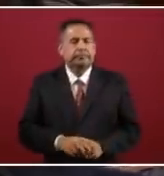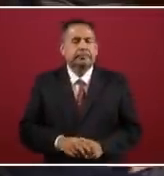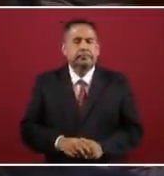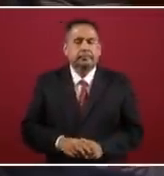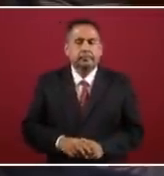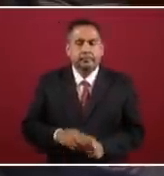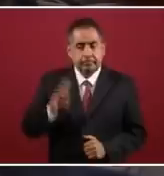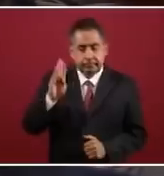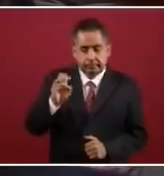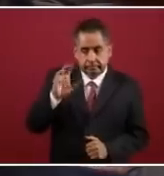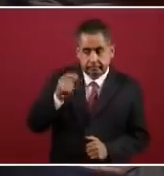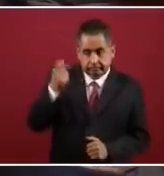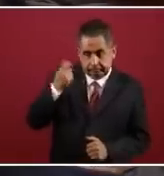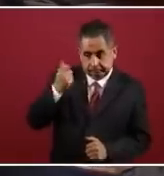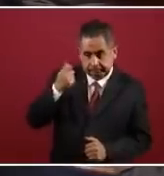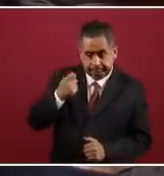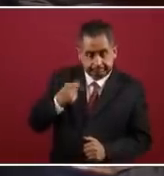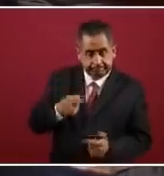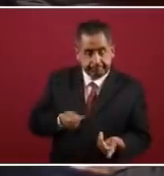Las becas